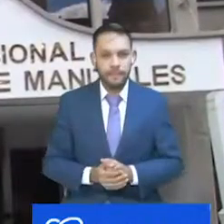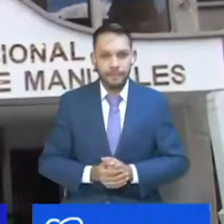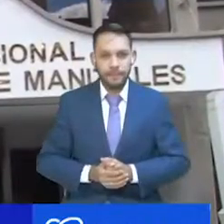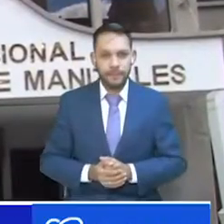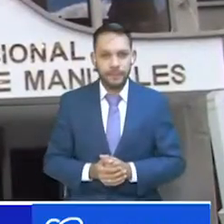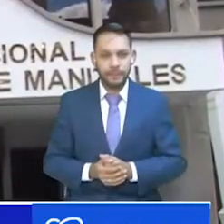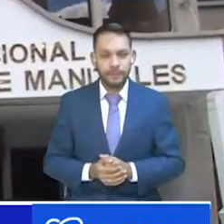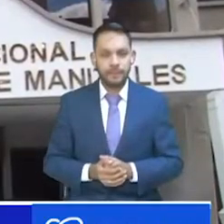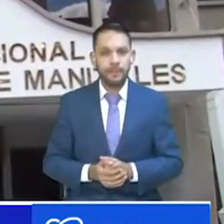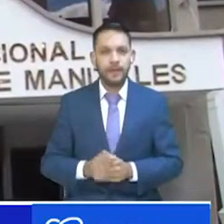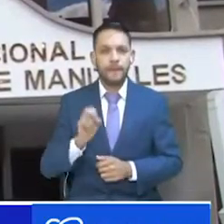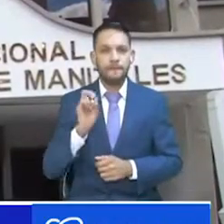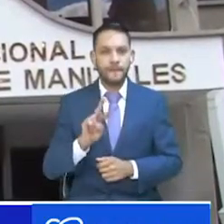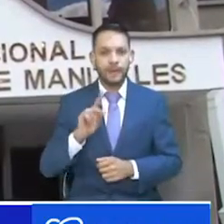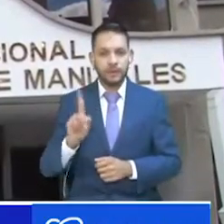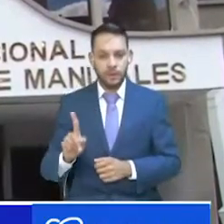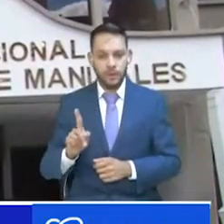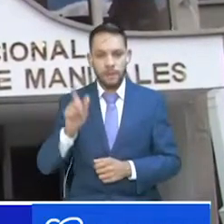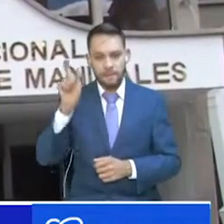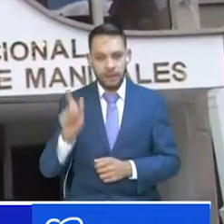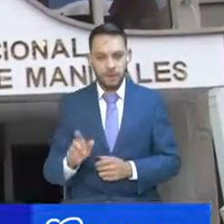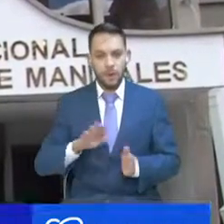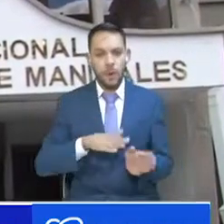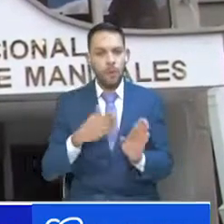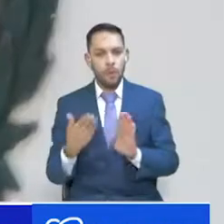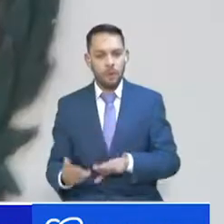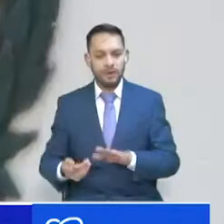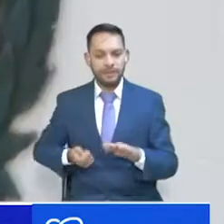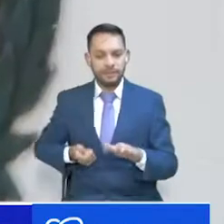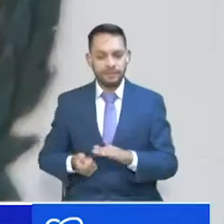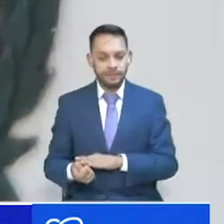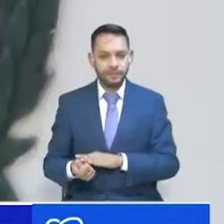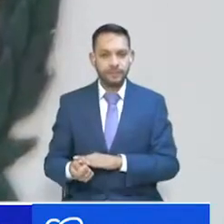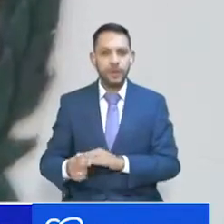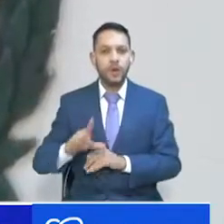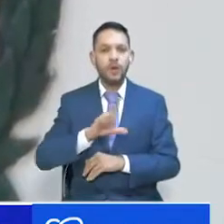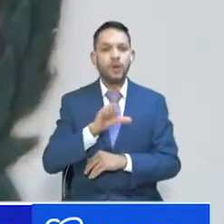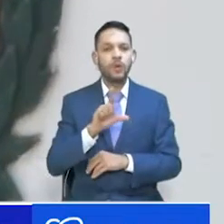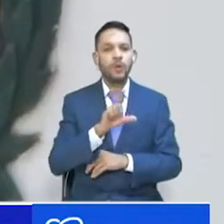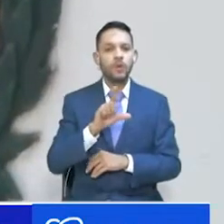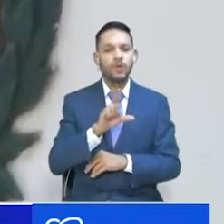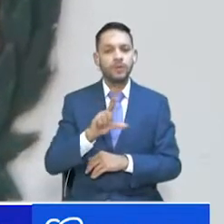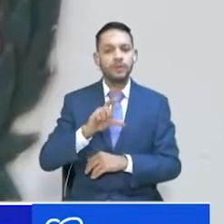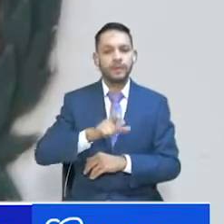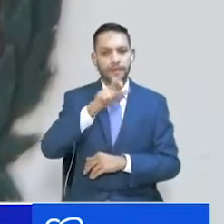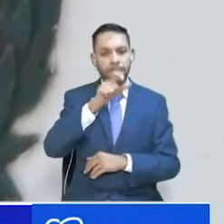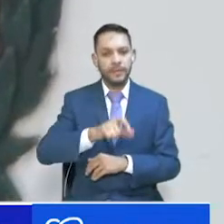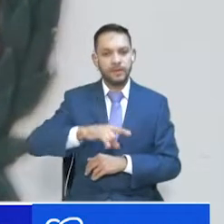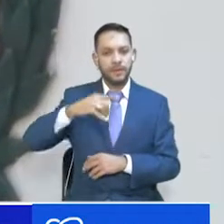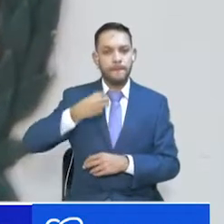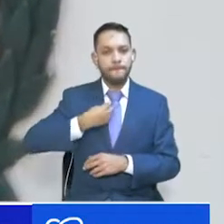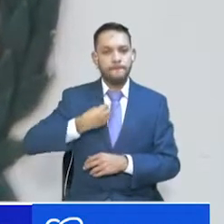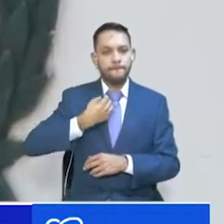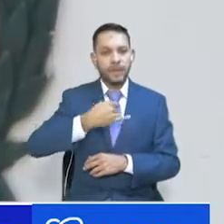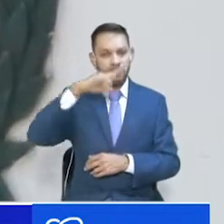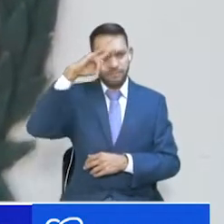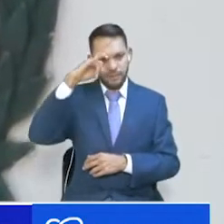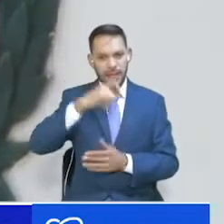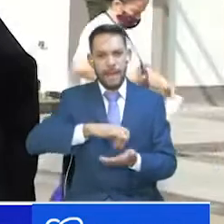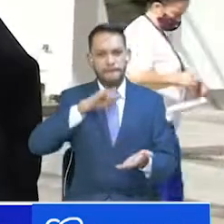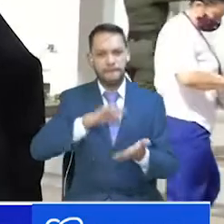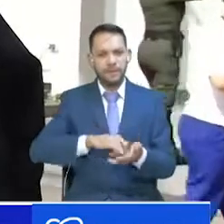21 homicidios completo caldas este año tras el crimen este lunes de robinson andrés betancourt en ríosucio a quien atacaron a puñaladas